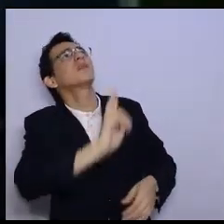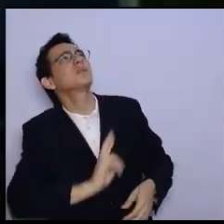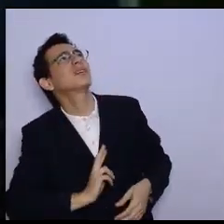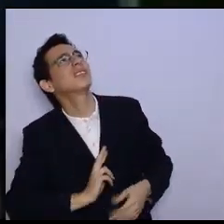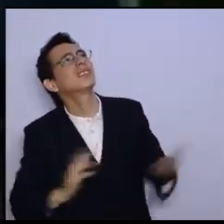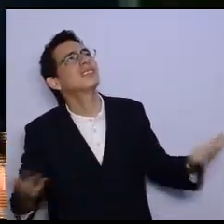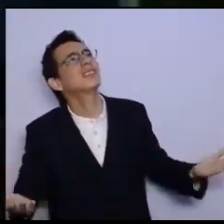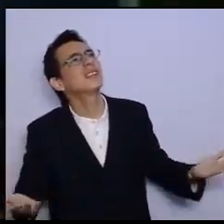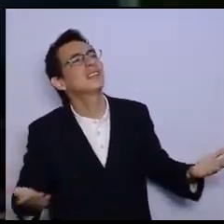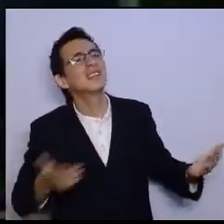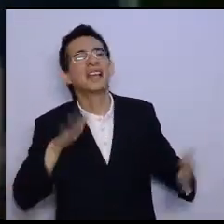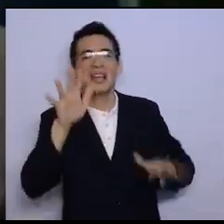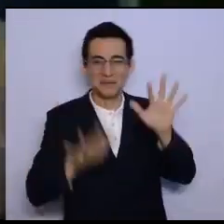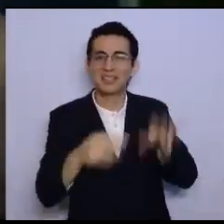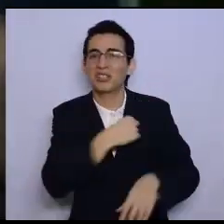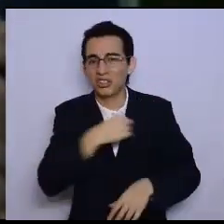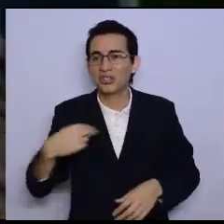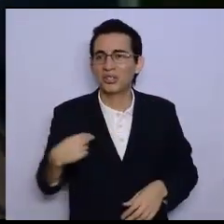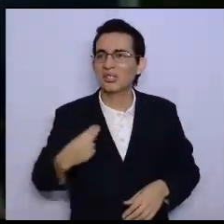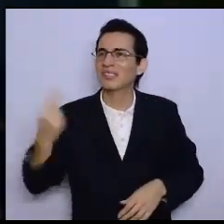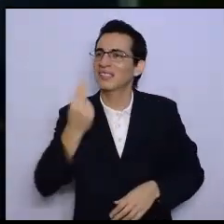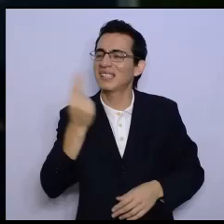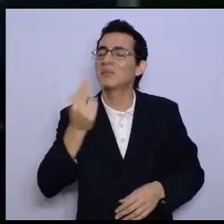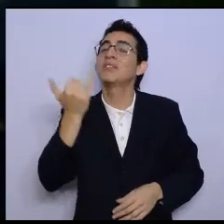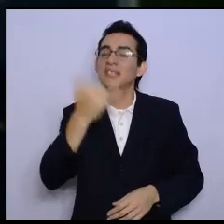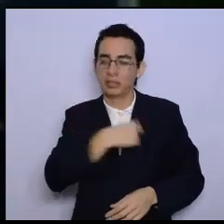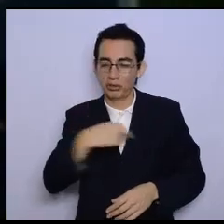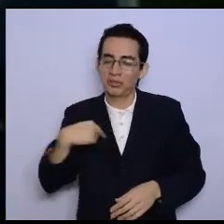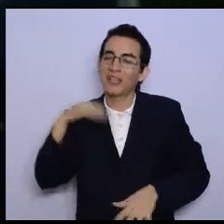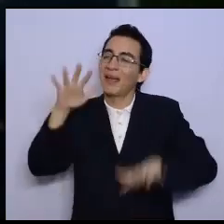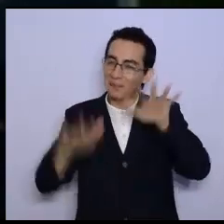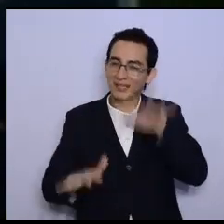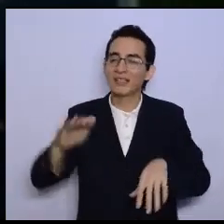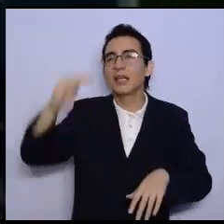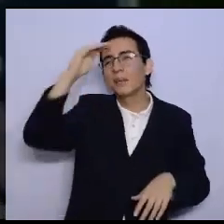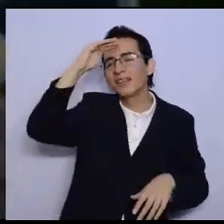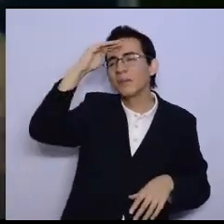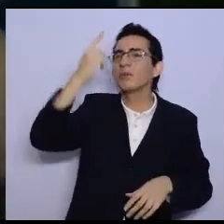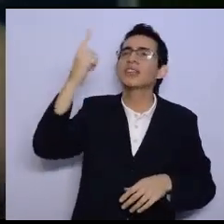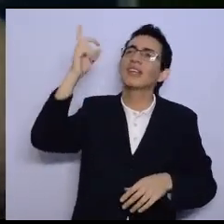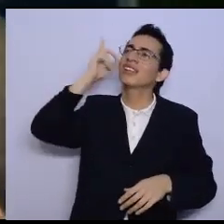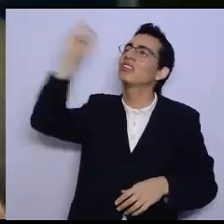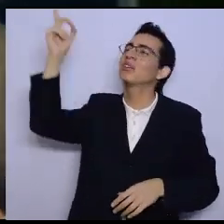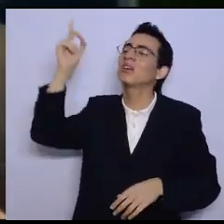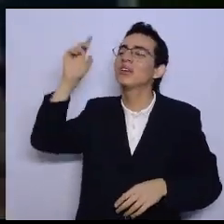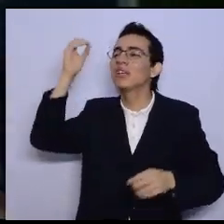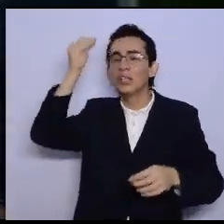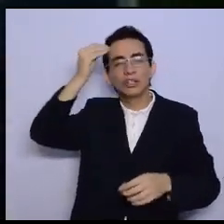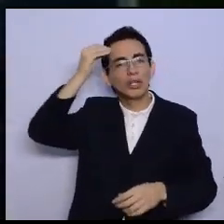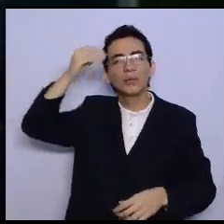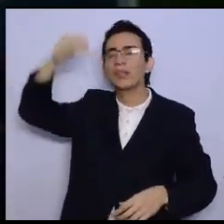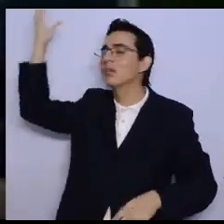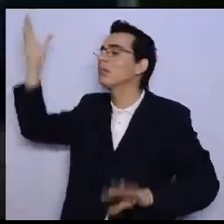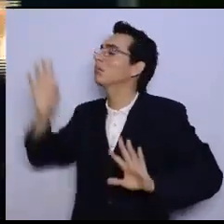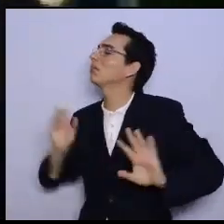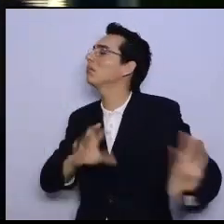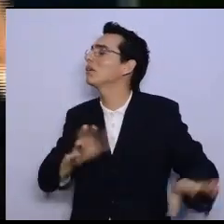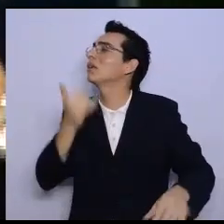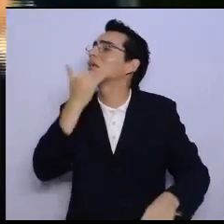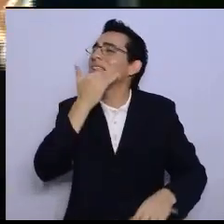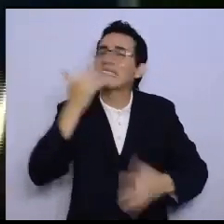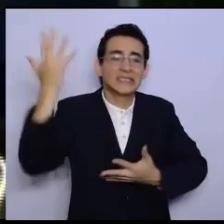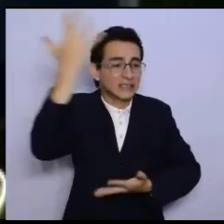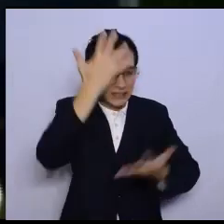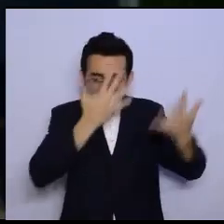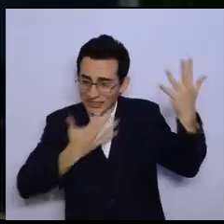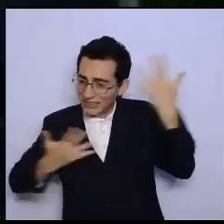entendimiento y que nos sentimos como que Dios volteó su rostro, como que se olvidó de nosotros, y como que sentimos que nuestras oraciones